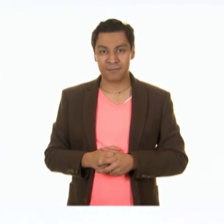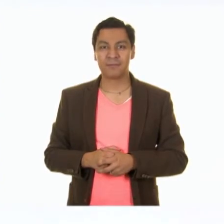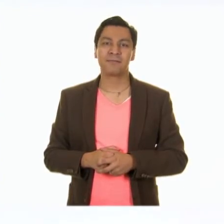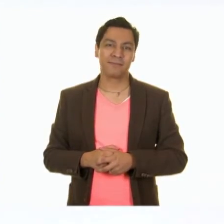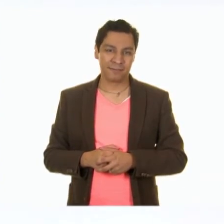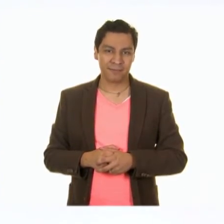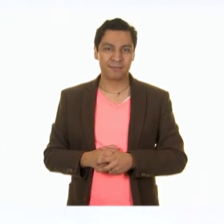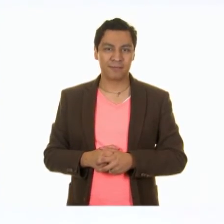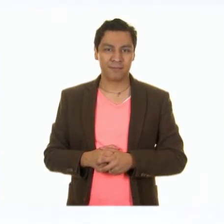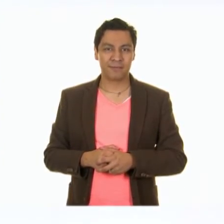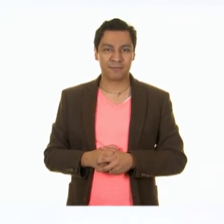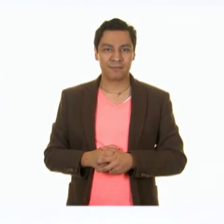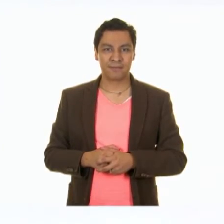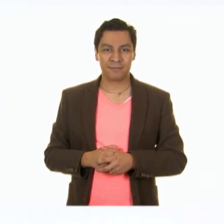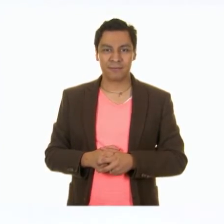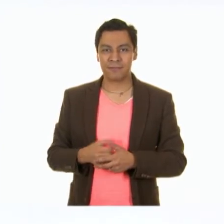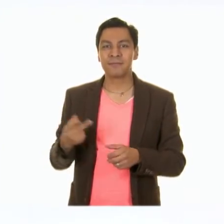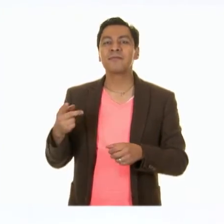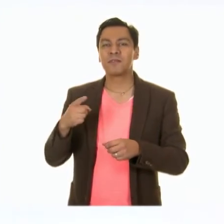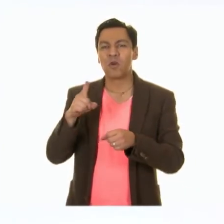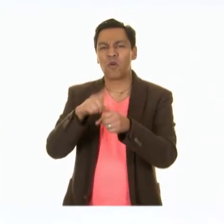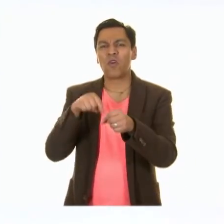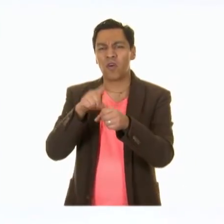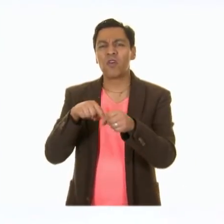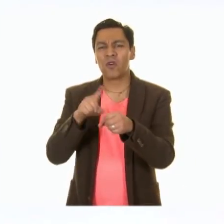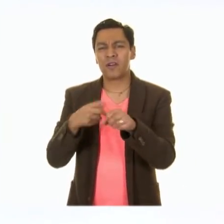¡Uy! ¿Se dieron cuenta de qué pasa con los colores?